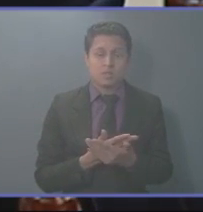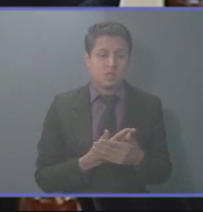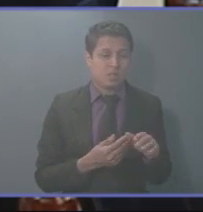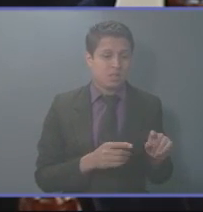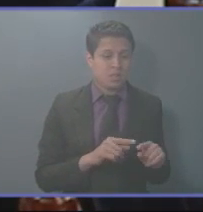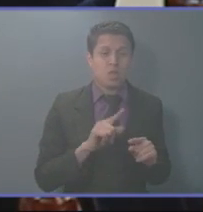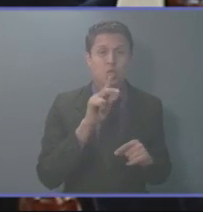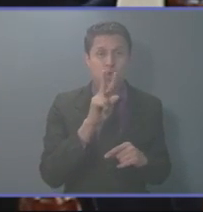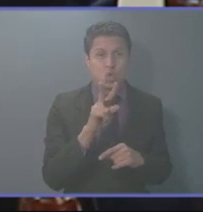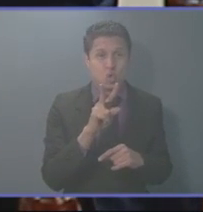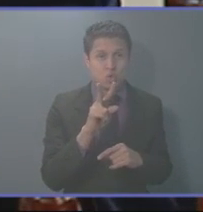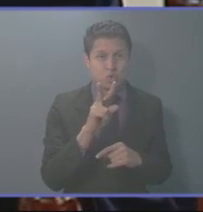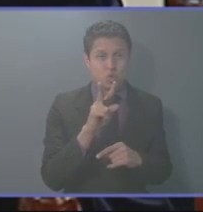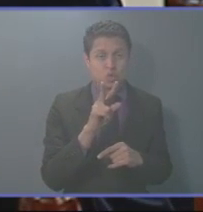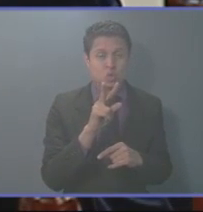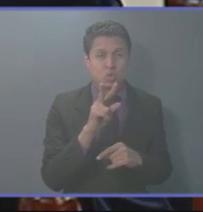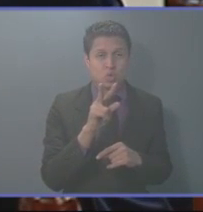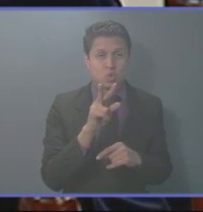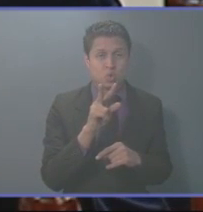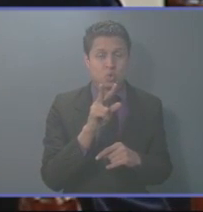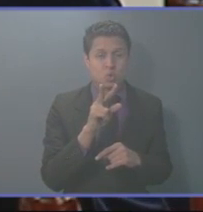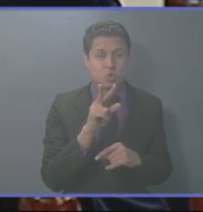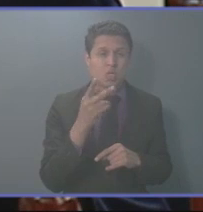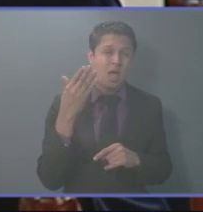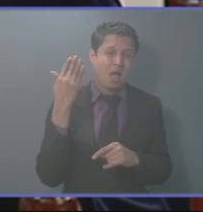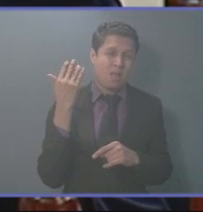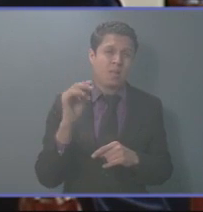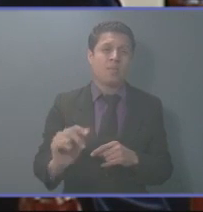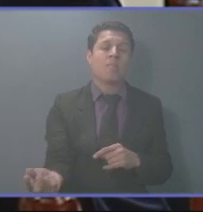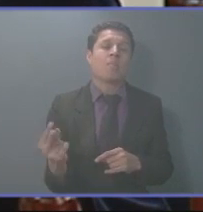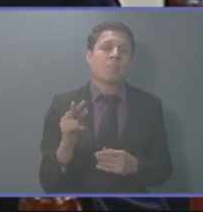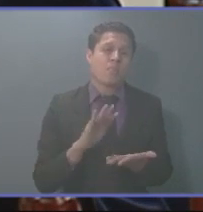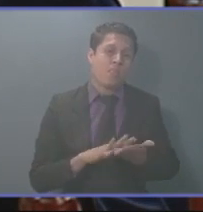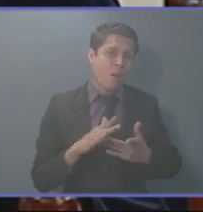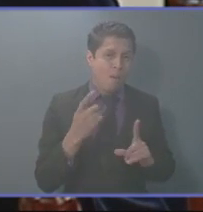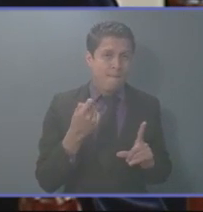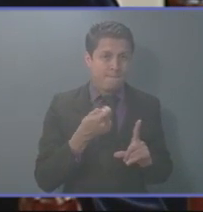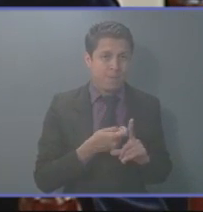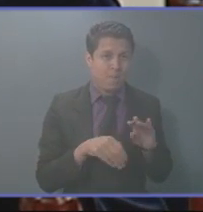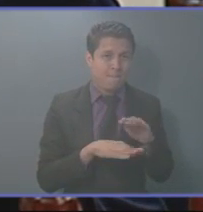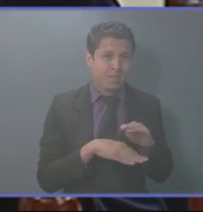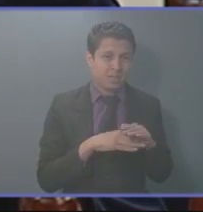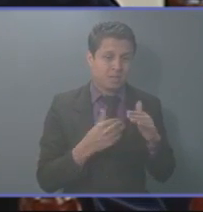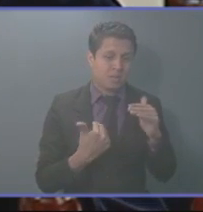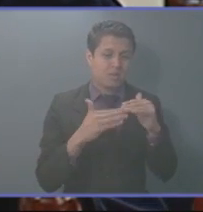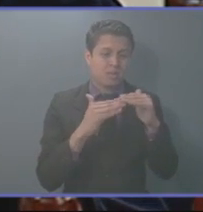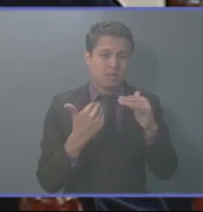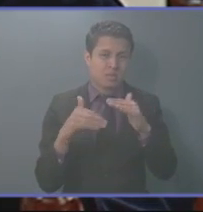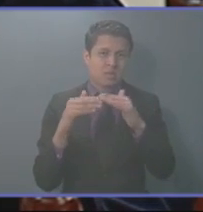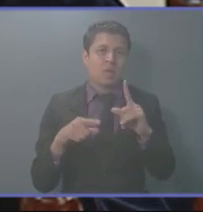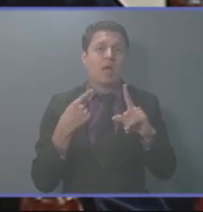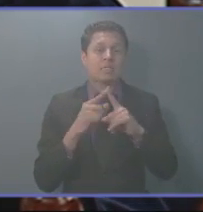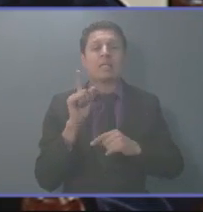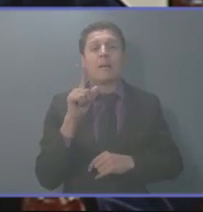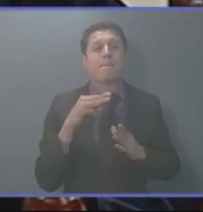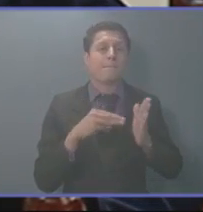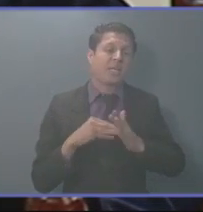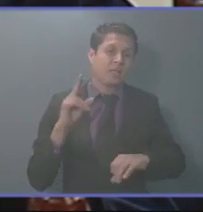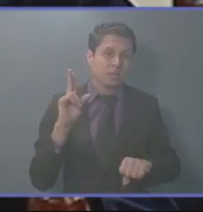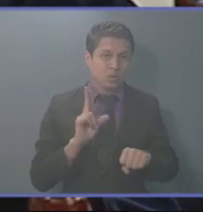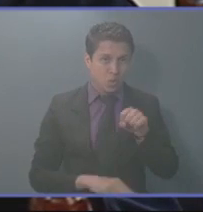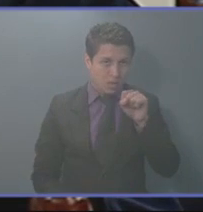dos salarios mínimos aproximadamente en aquel momento los techos de las cotizaciones a $1,000.